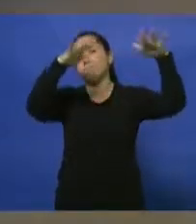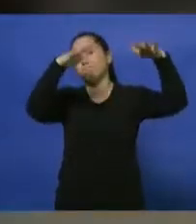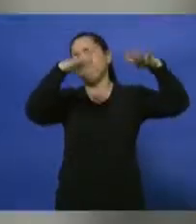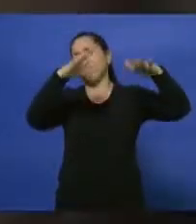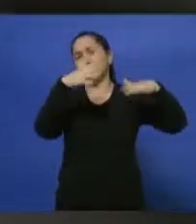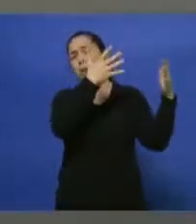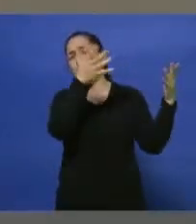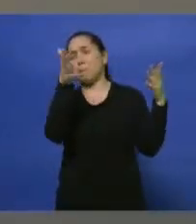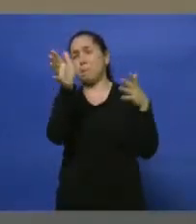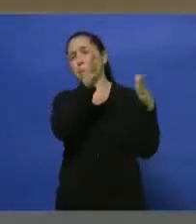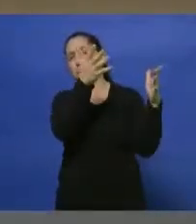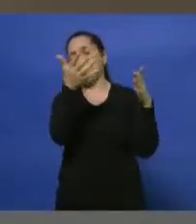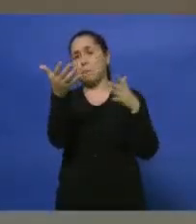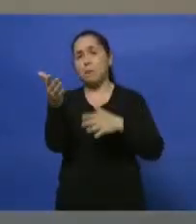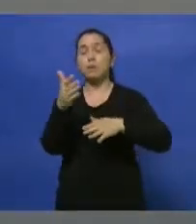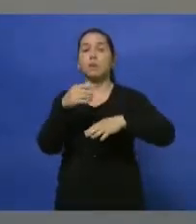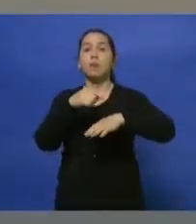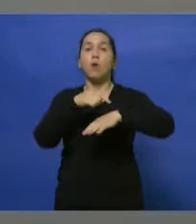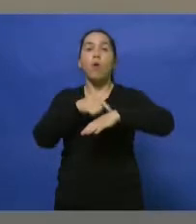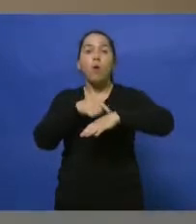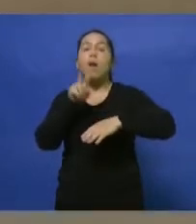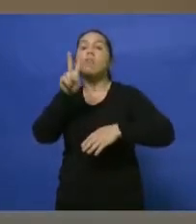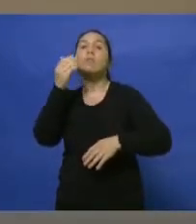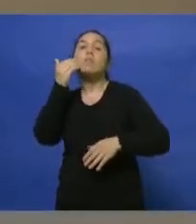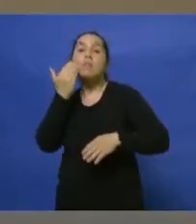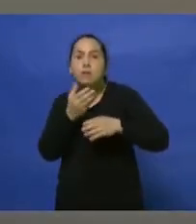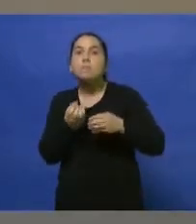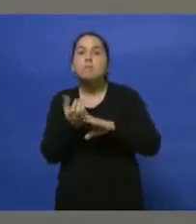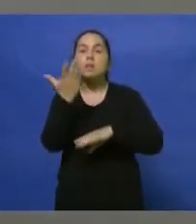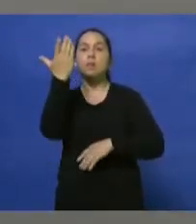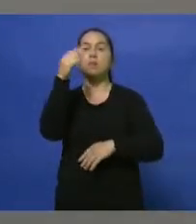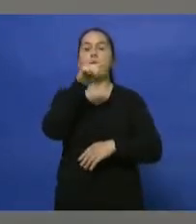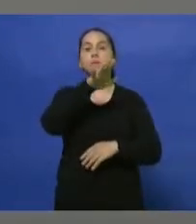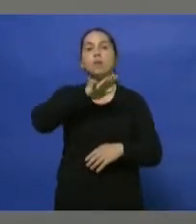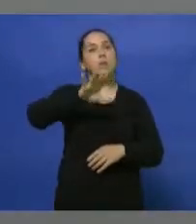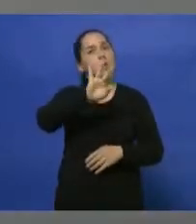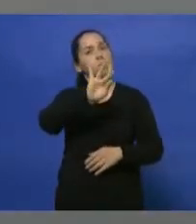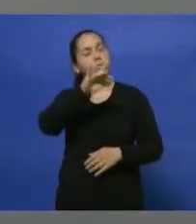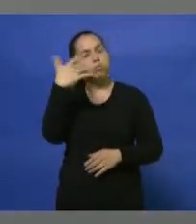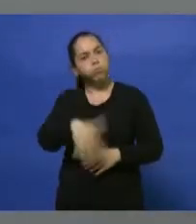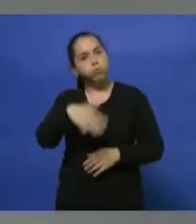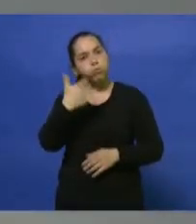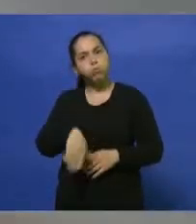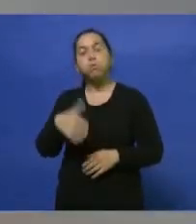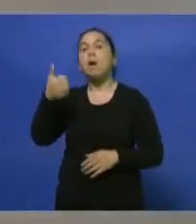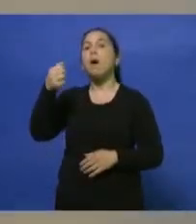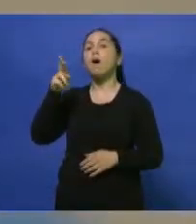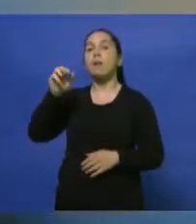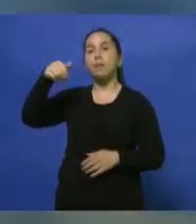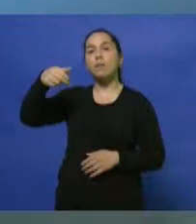viento. Arrancó después de las 2 de la tarde. Tierra que complicó a la ciudad y también a la región. Arnaudo ya lo había avisado y lo